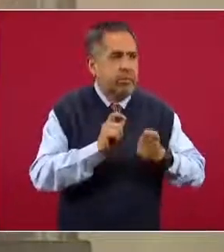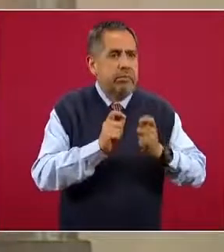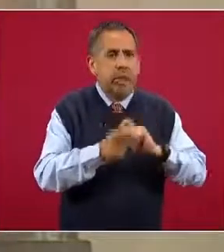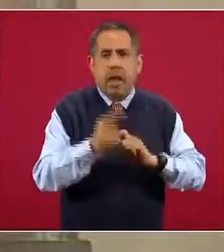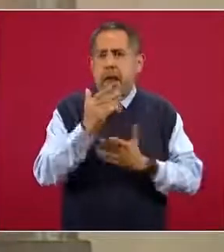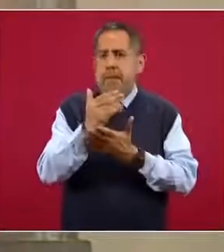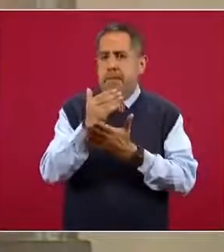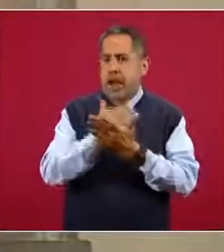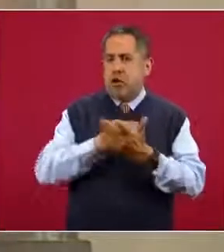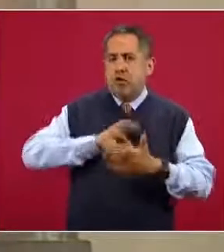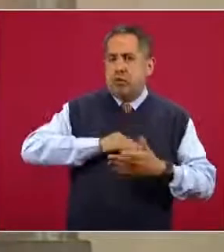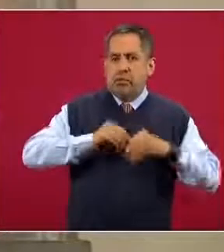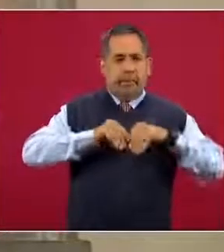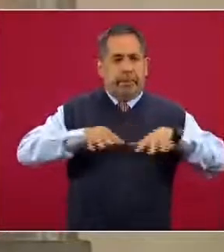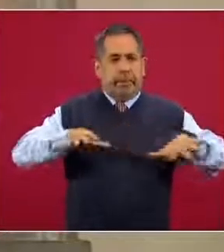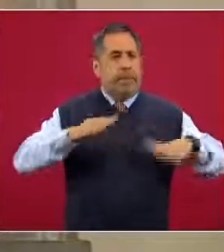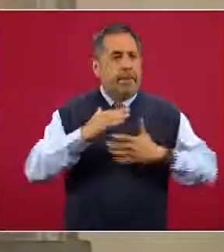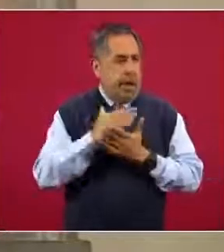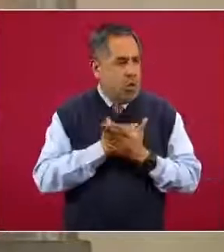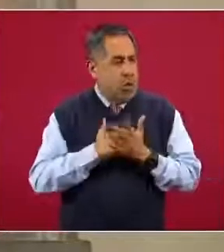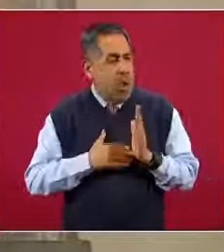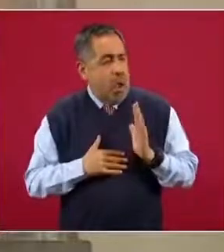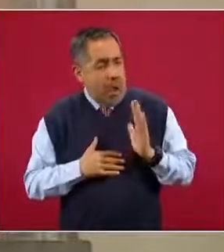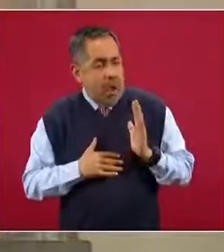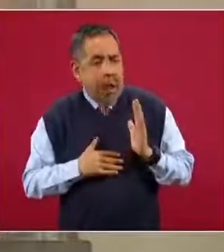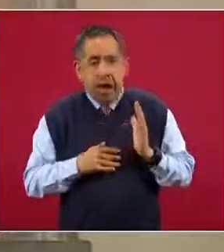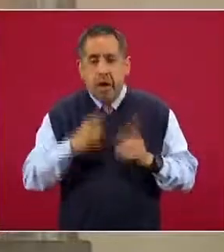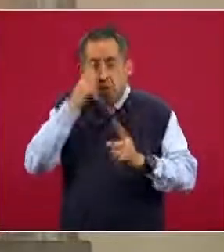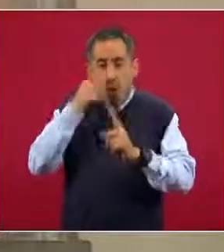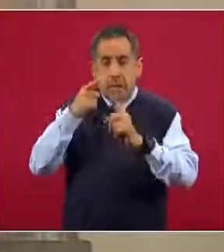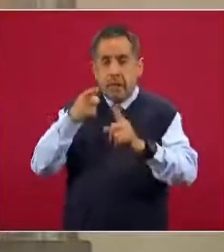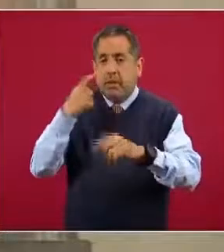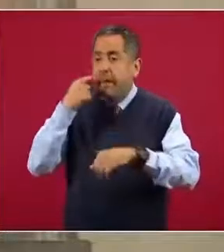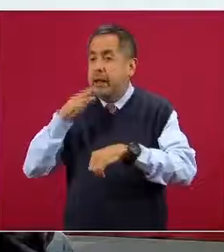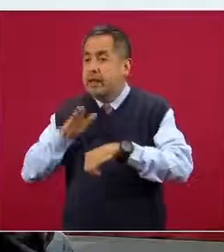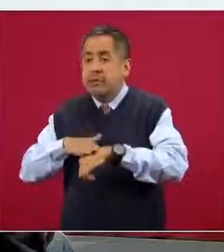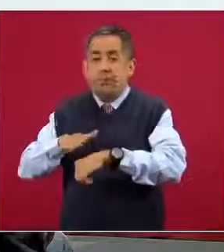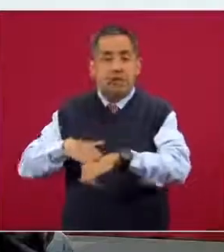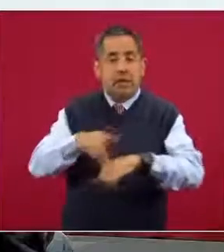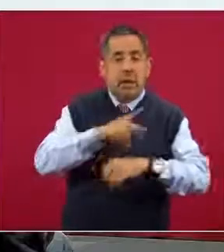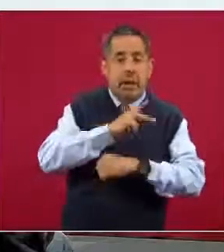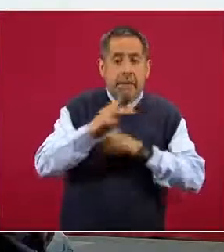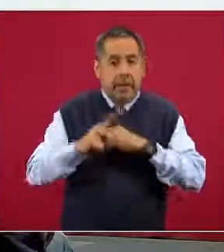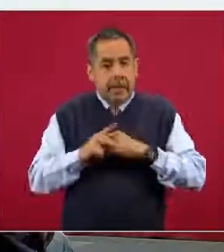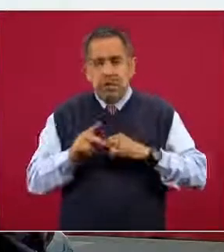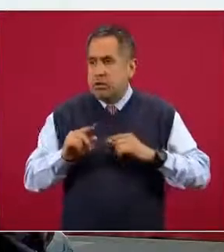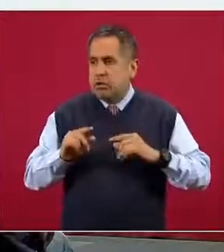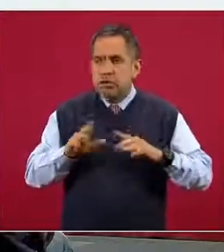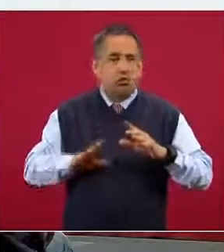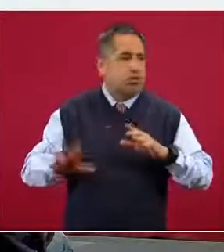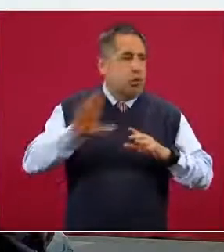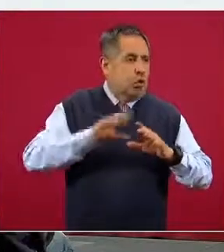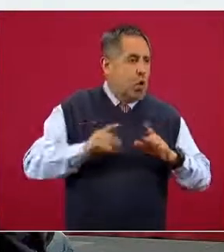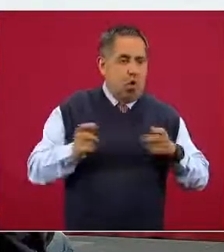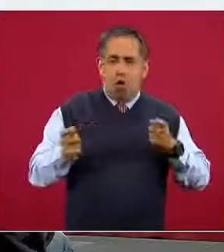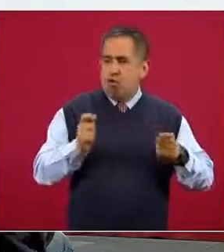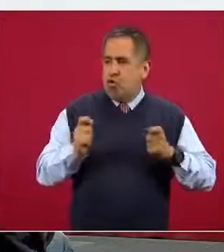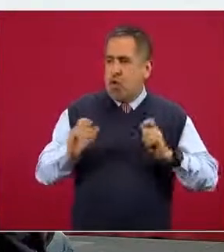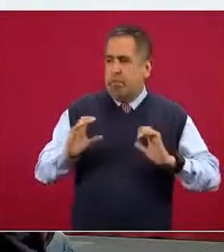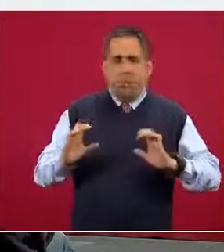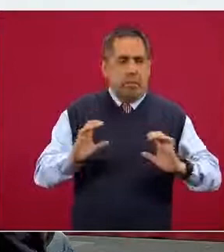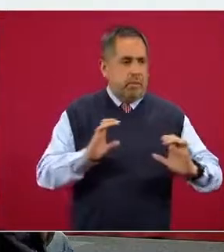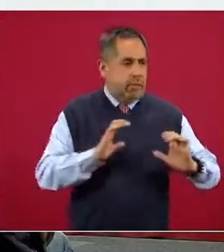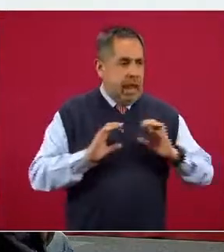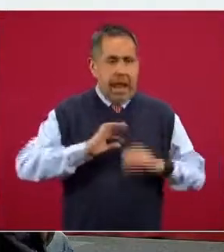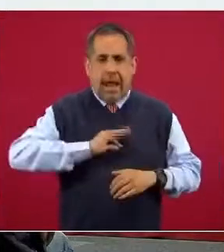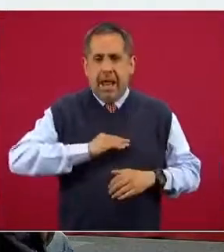riesgo epidemiológico, lo que tiene como objetivo entonces permitir al país resolver y controlar la